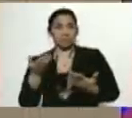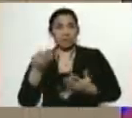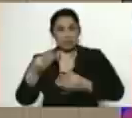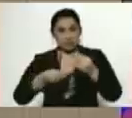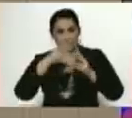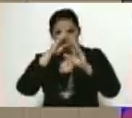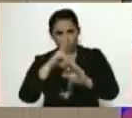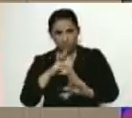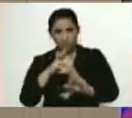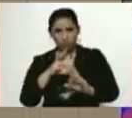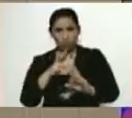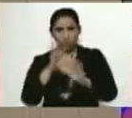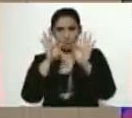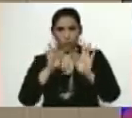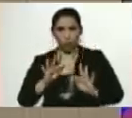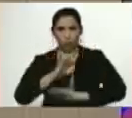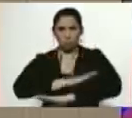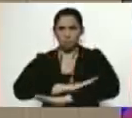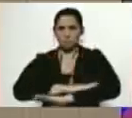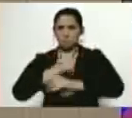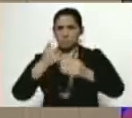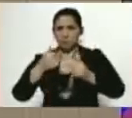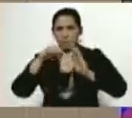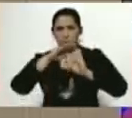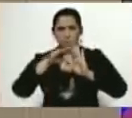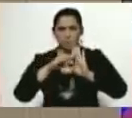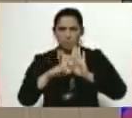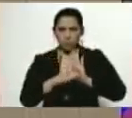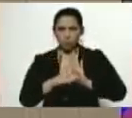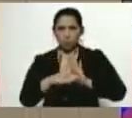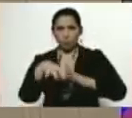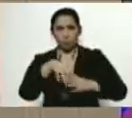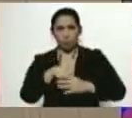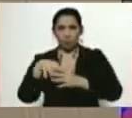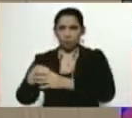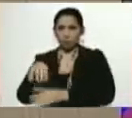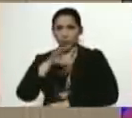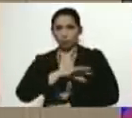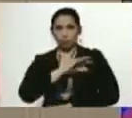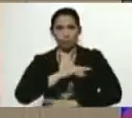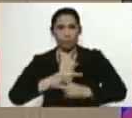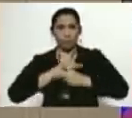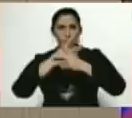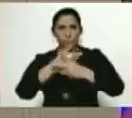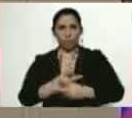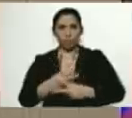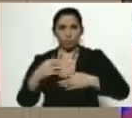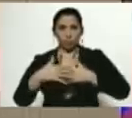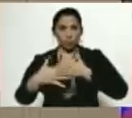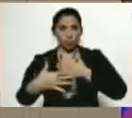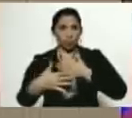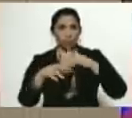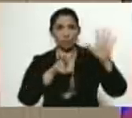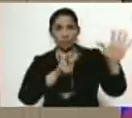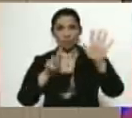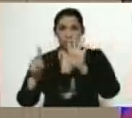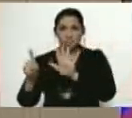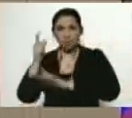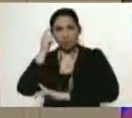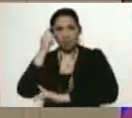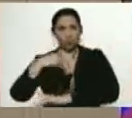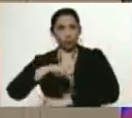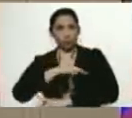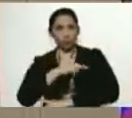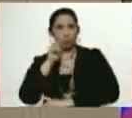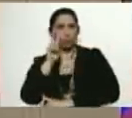cumplió de manera cabal y estricta la cuarentena social y voluntaria durante 76 días, nosotros